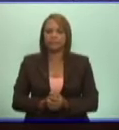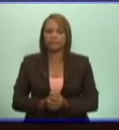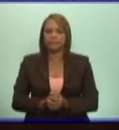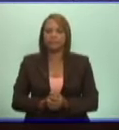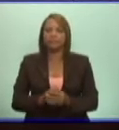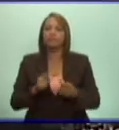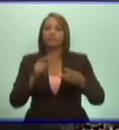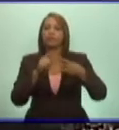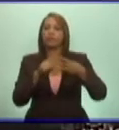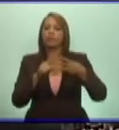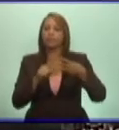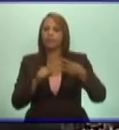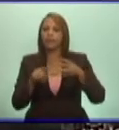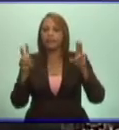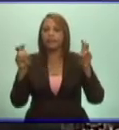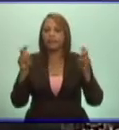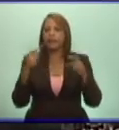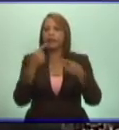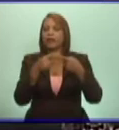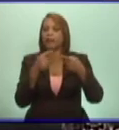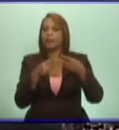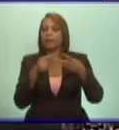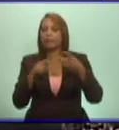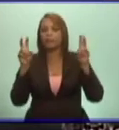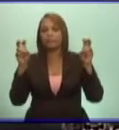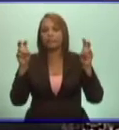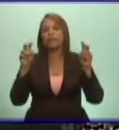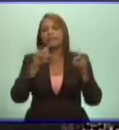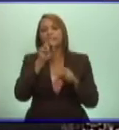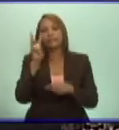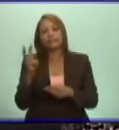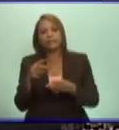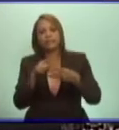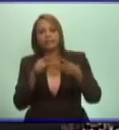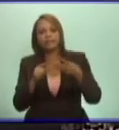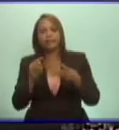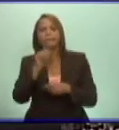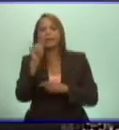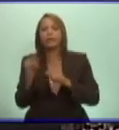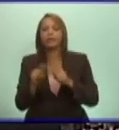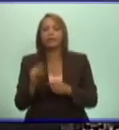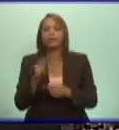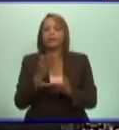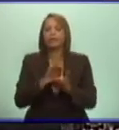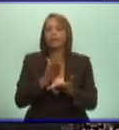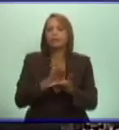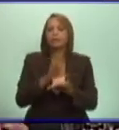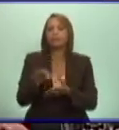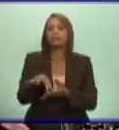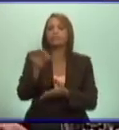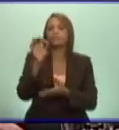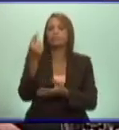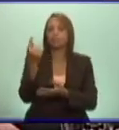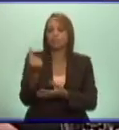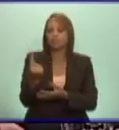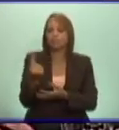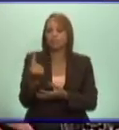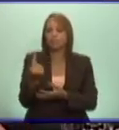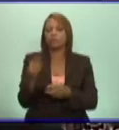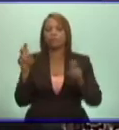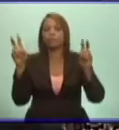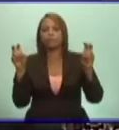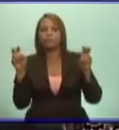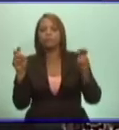3 temas, cada tema con 3 preguntas a desarrollar por el estudiante. El estudiante escoge uno de los temas y a partir de ahí hace su trabajo